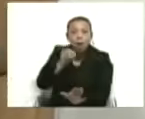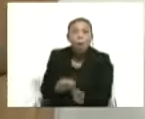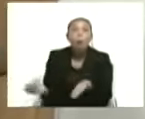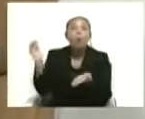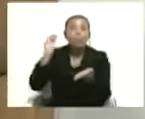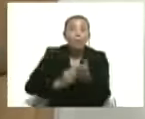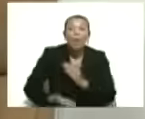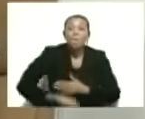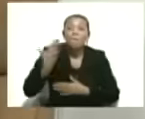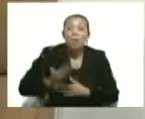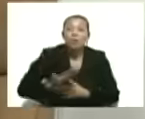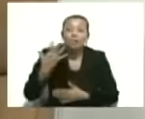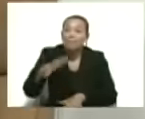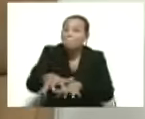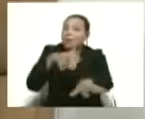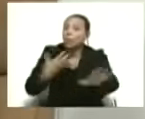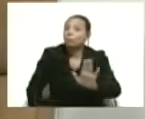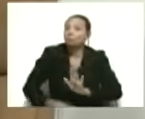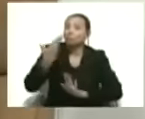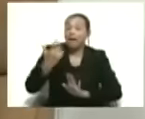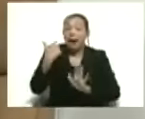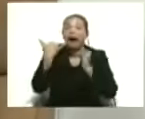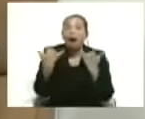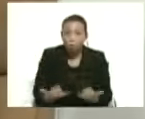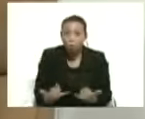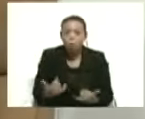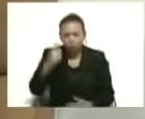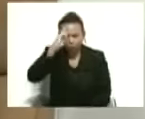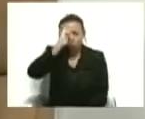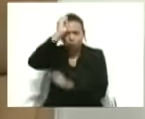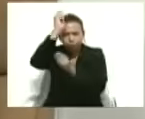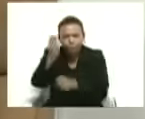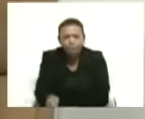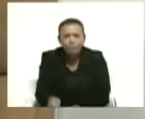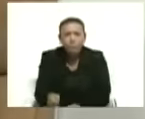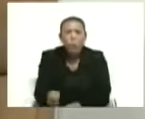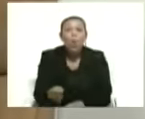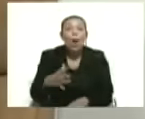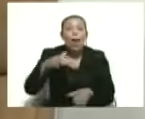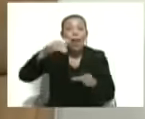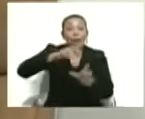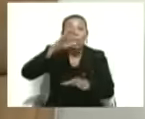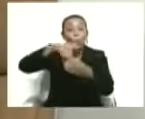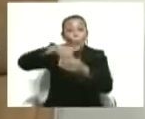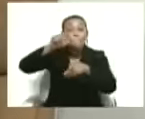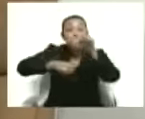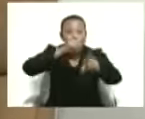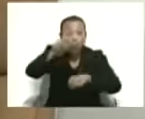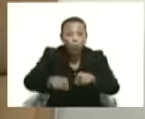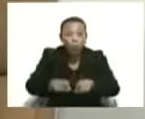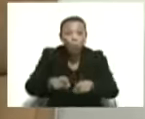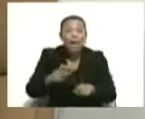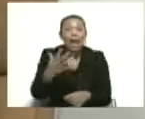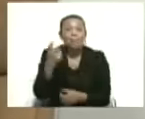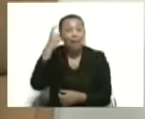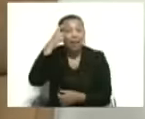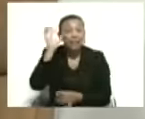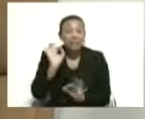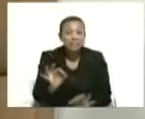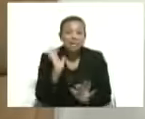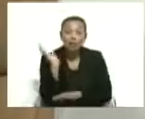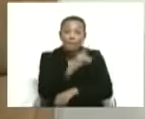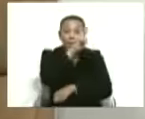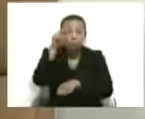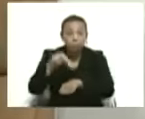una importancia aún mayor, puesto que ahora ha sido refrendado en referendo consultivo convocado por esta